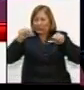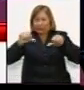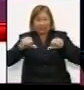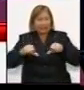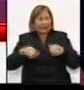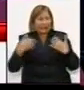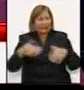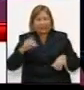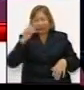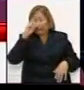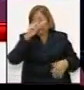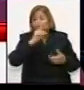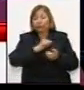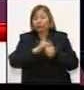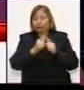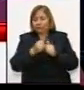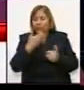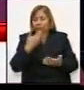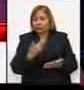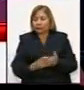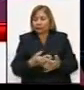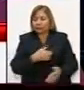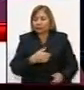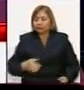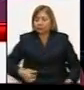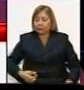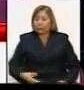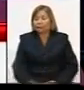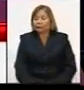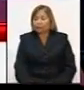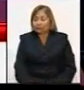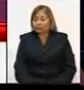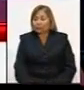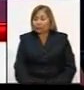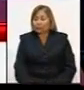ser muy difíciles de revertir. Gracias, Presidenta. Gracias, congresista Iberico.